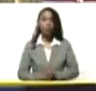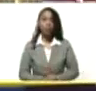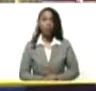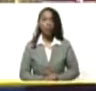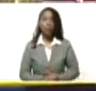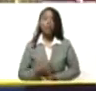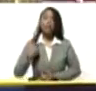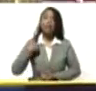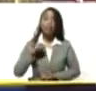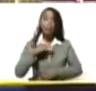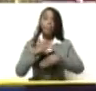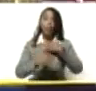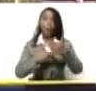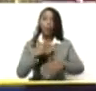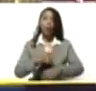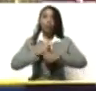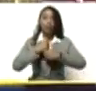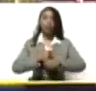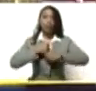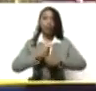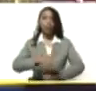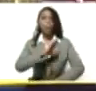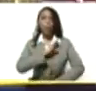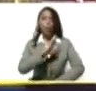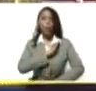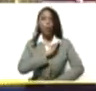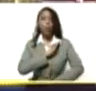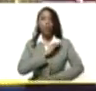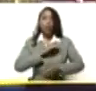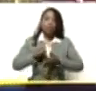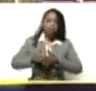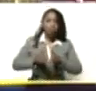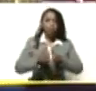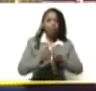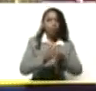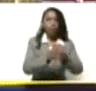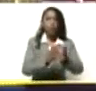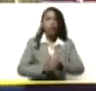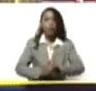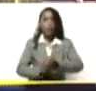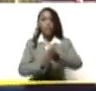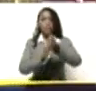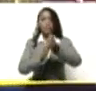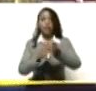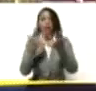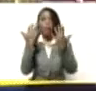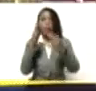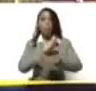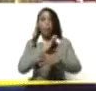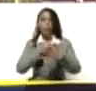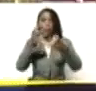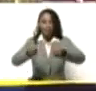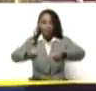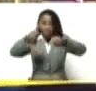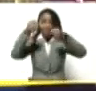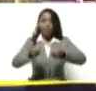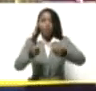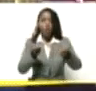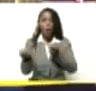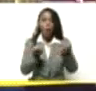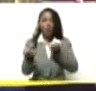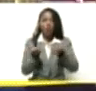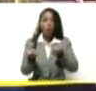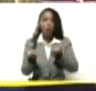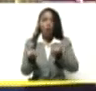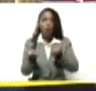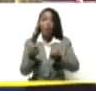Tiene que cabalgarlos con fuerza propia, con direccionalidad, con las riendas en la mano. Y tenemos que